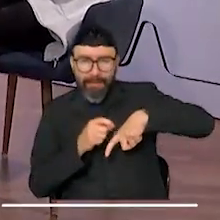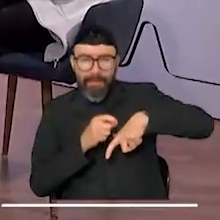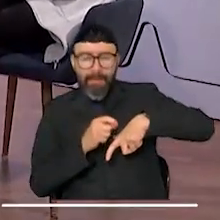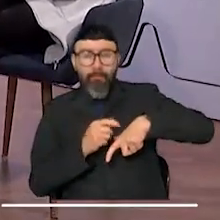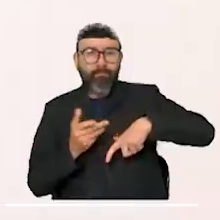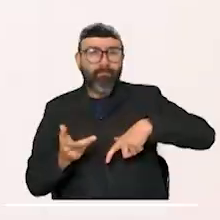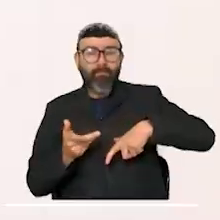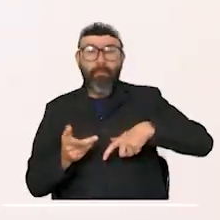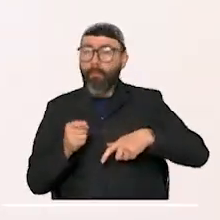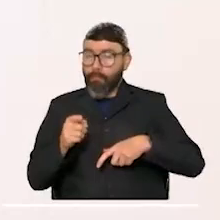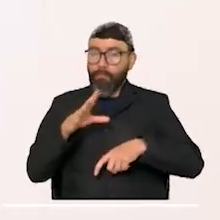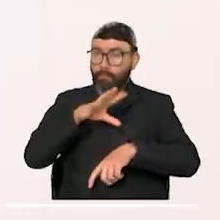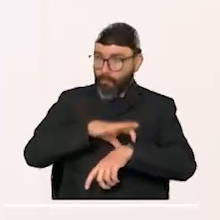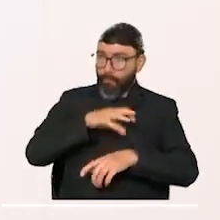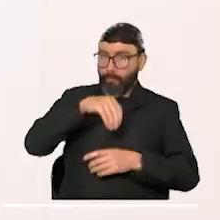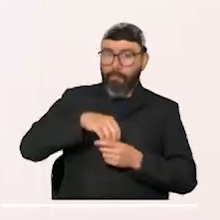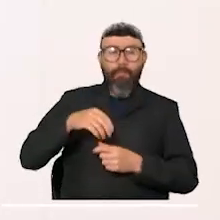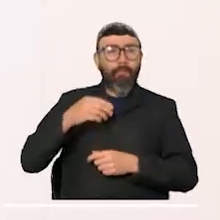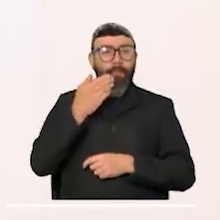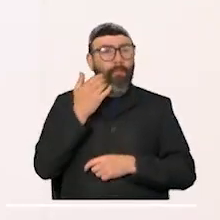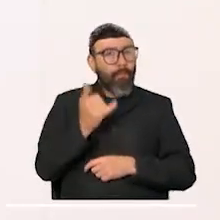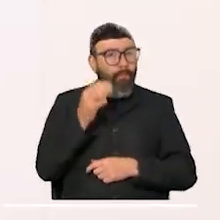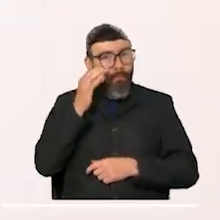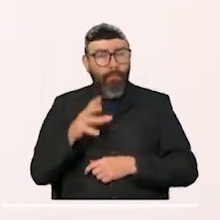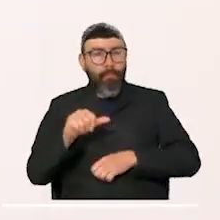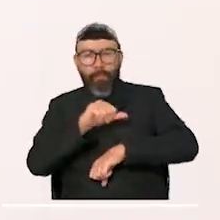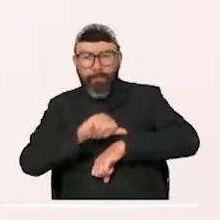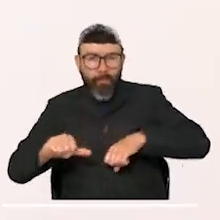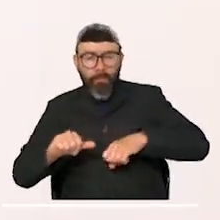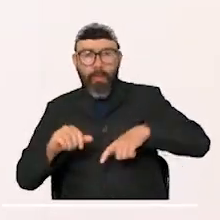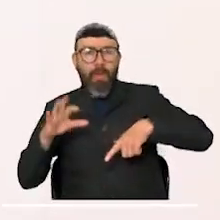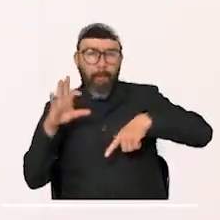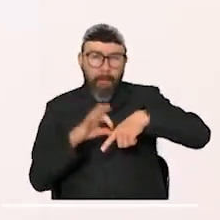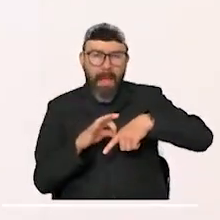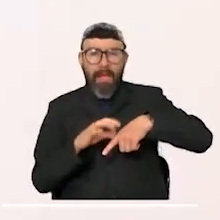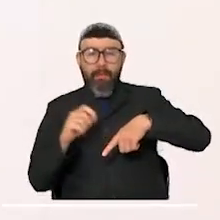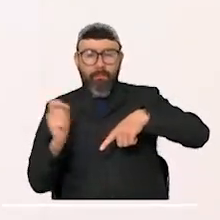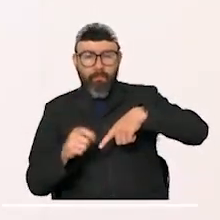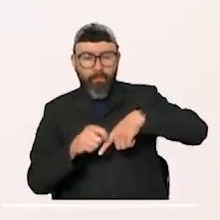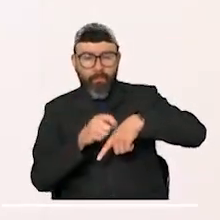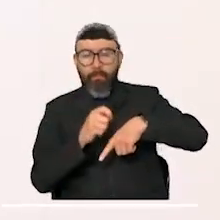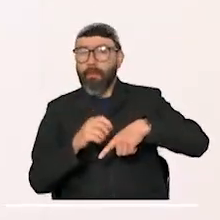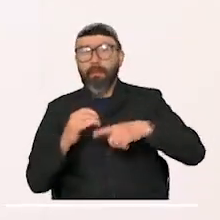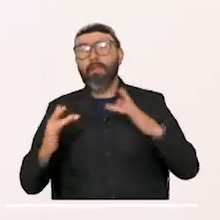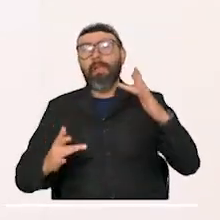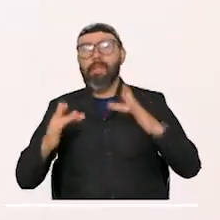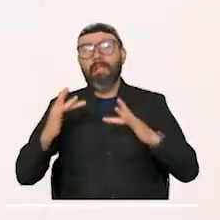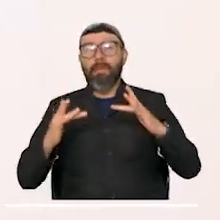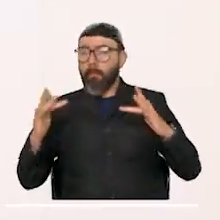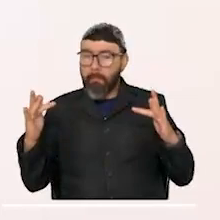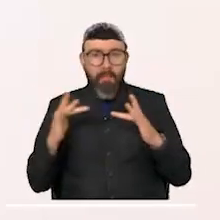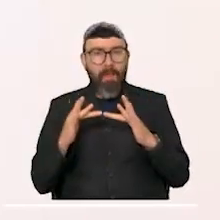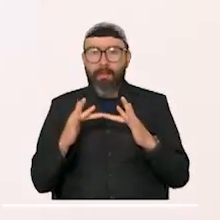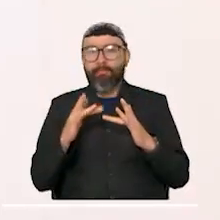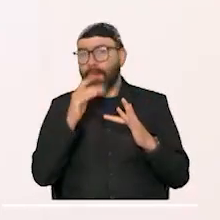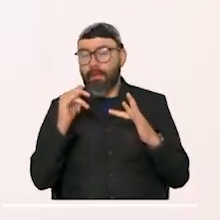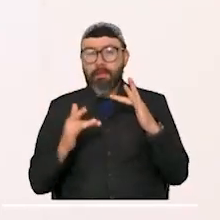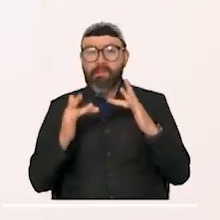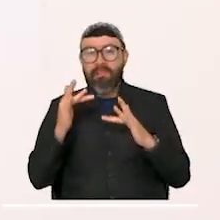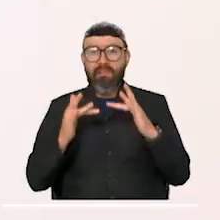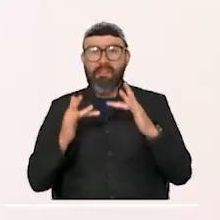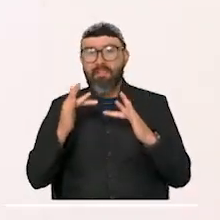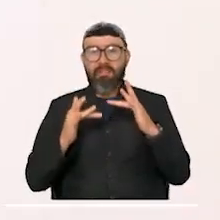cada vez que nosotros hacemos tatuajes hacemos heridas hacemos cicatrices estamos generando un campo interferente que es un campo interferente estamos